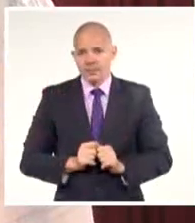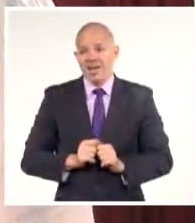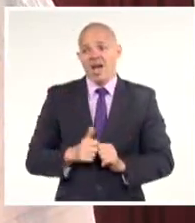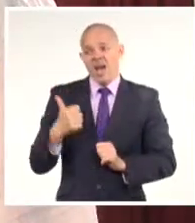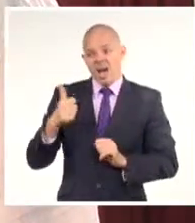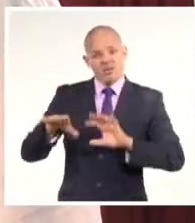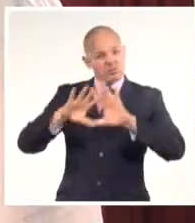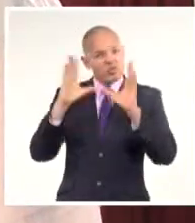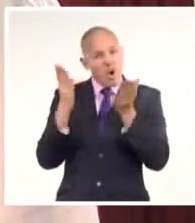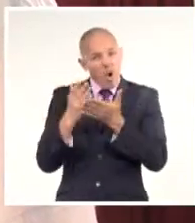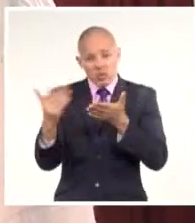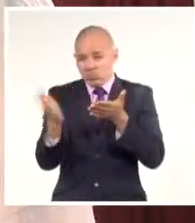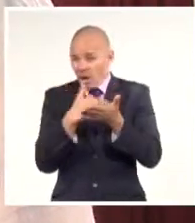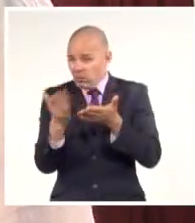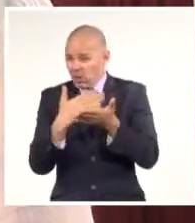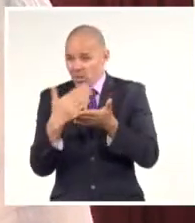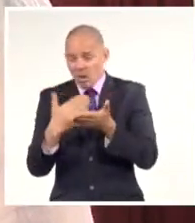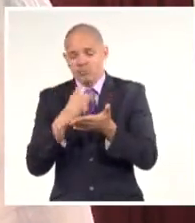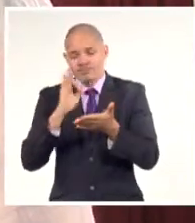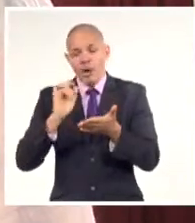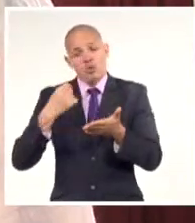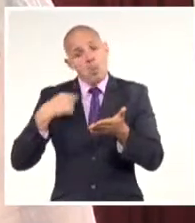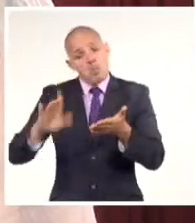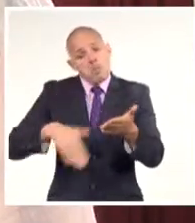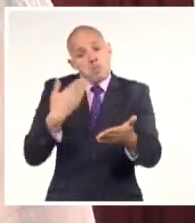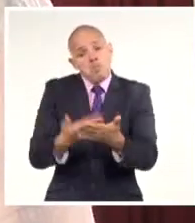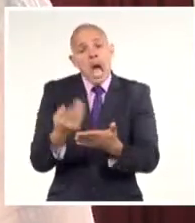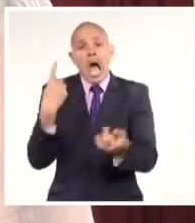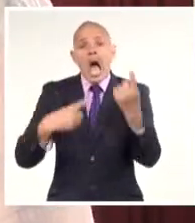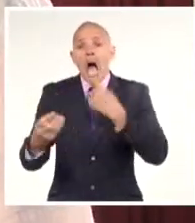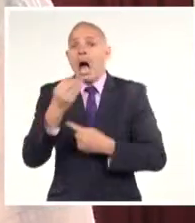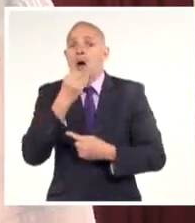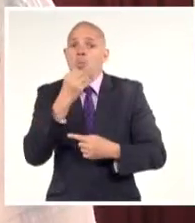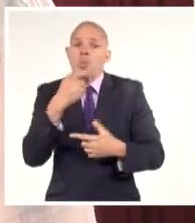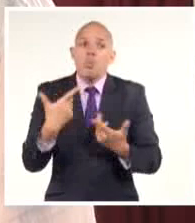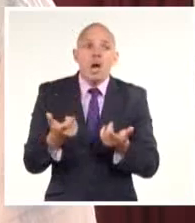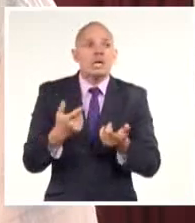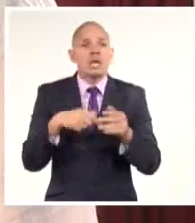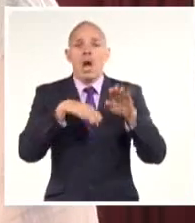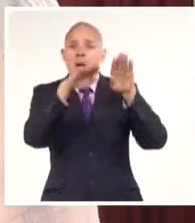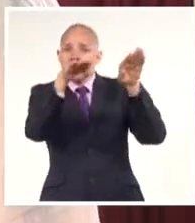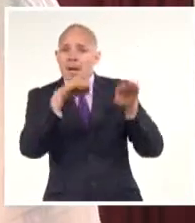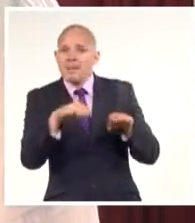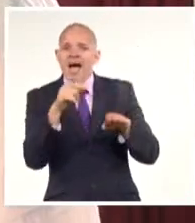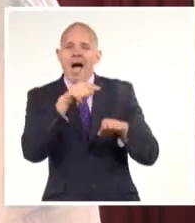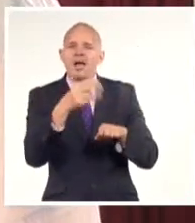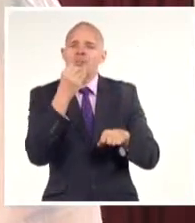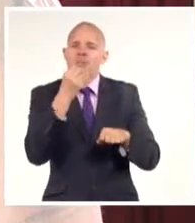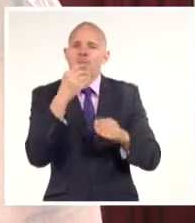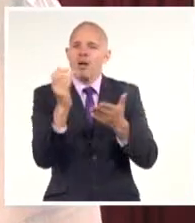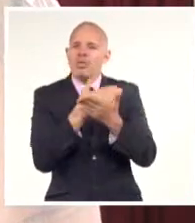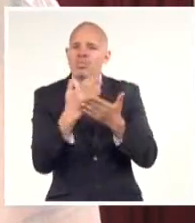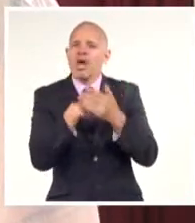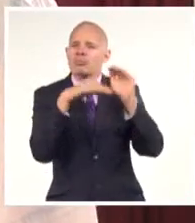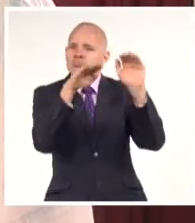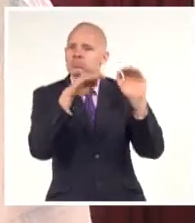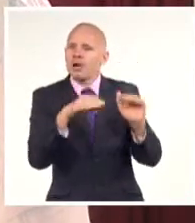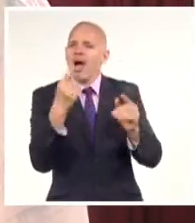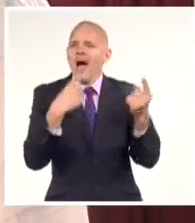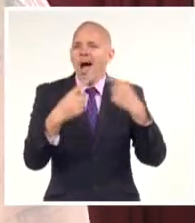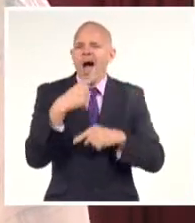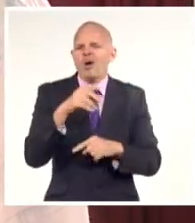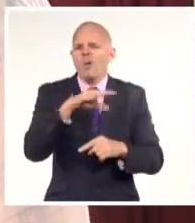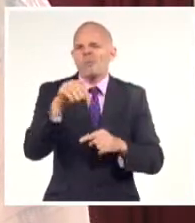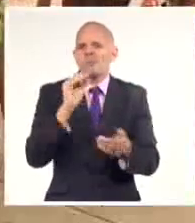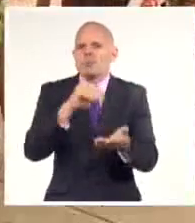obra. Estamos proponiendo a la creación del Fondo Rogelio Martínez Furé y que ese fondo se instale